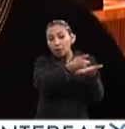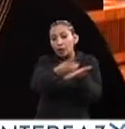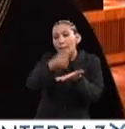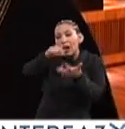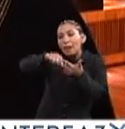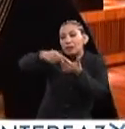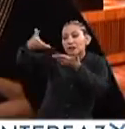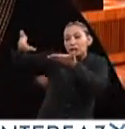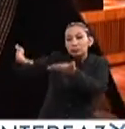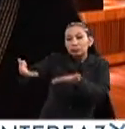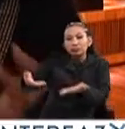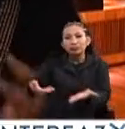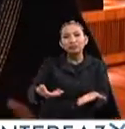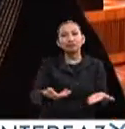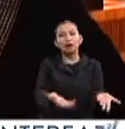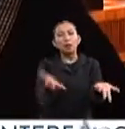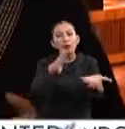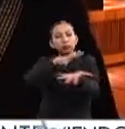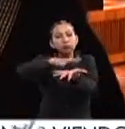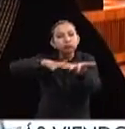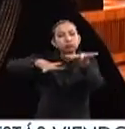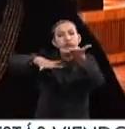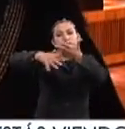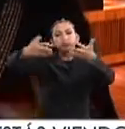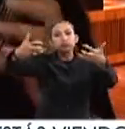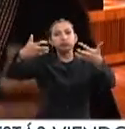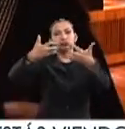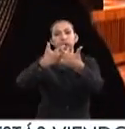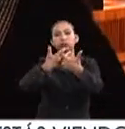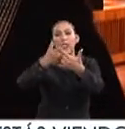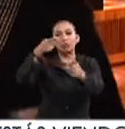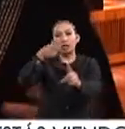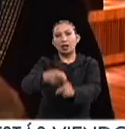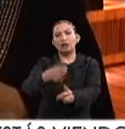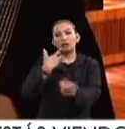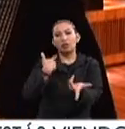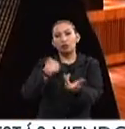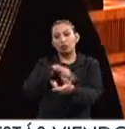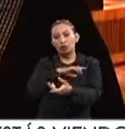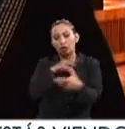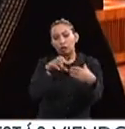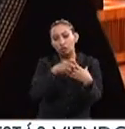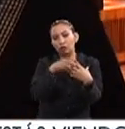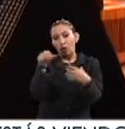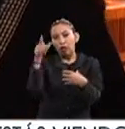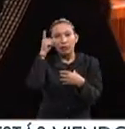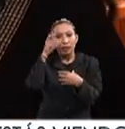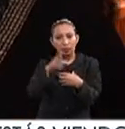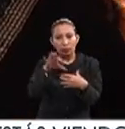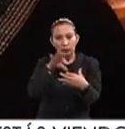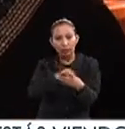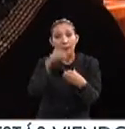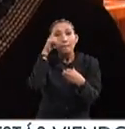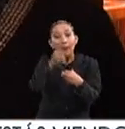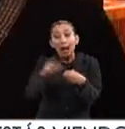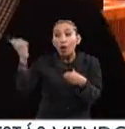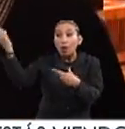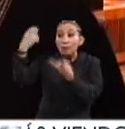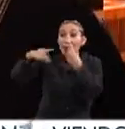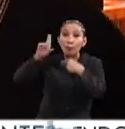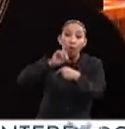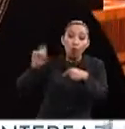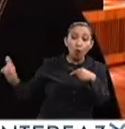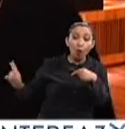para que la orquesta se mezcle de forma ya más directamente entre nosotros mismos con el director, para que cuando entra